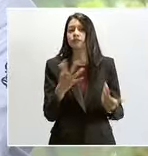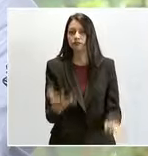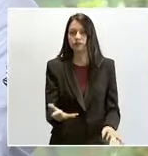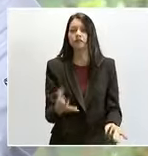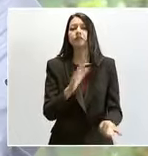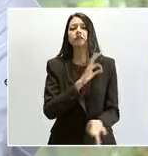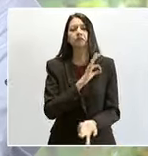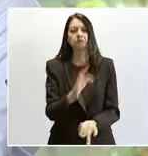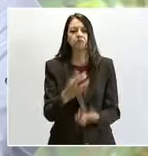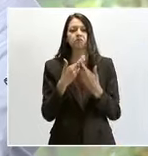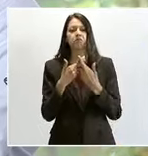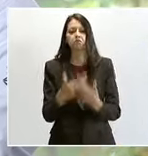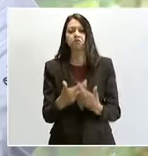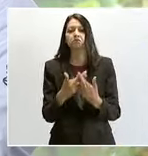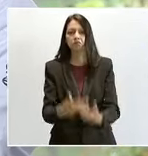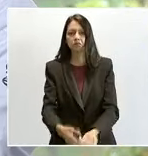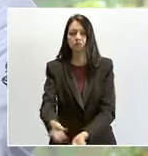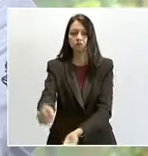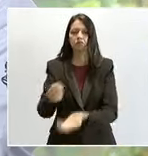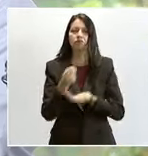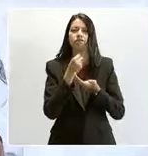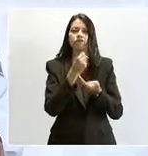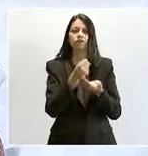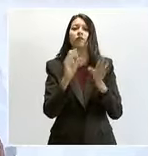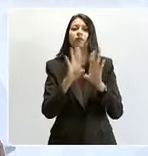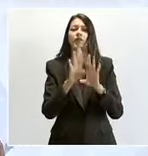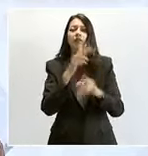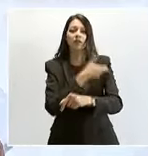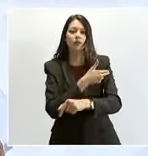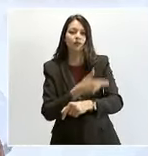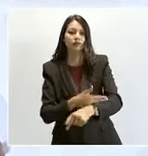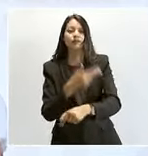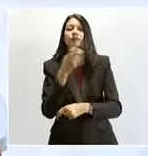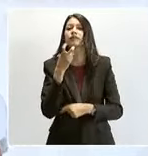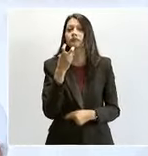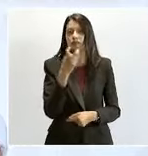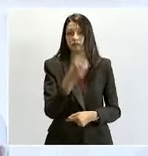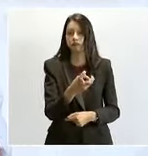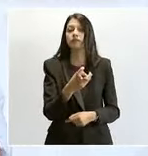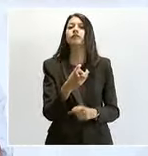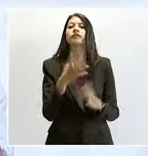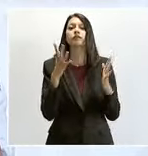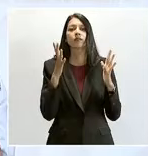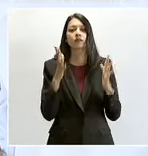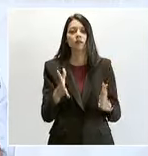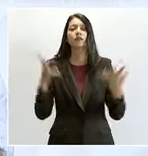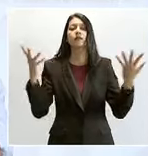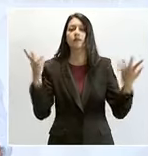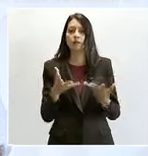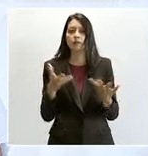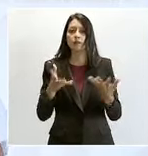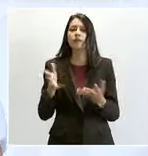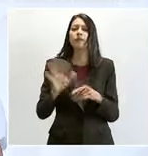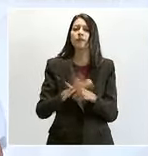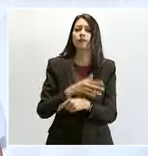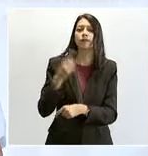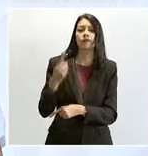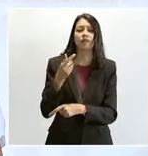se alcanza el recurso con honestidad eso lo estamos haciendo porque